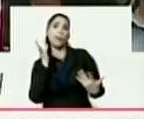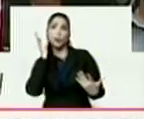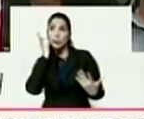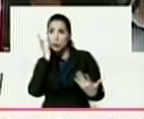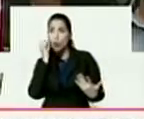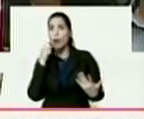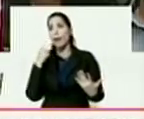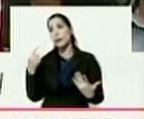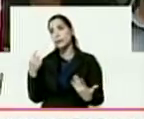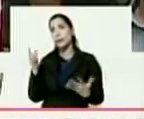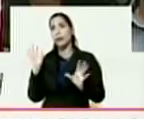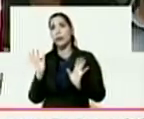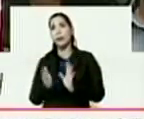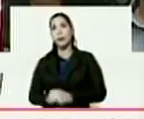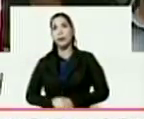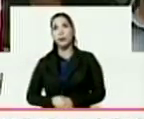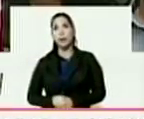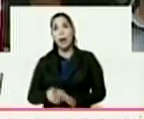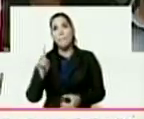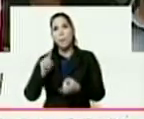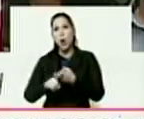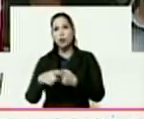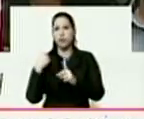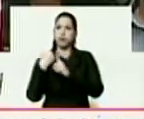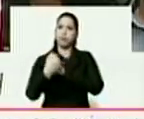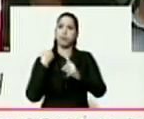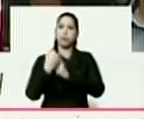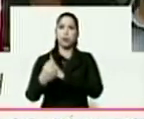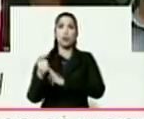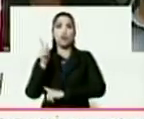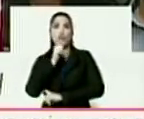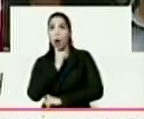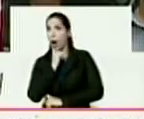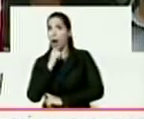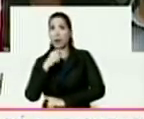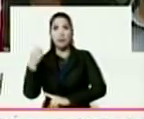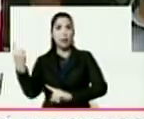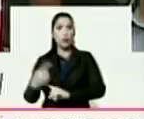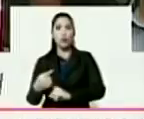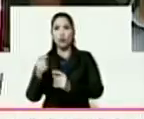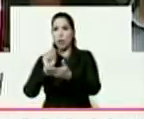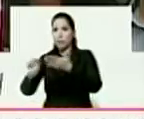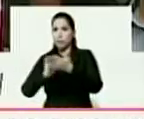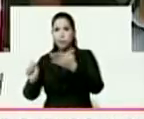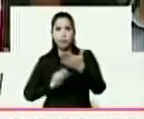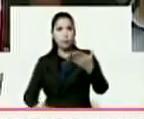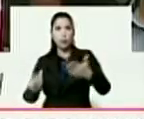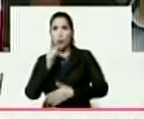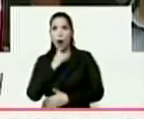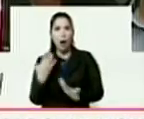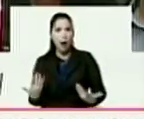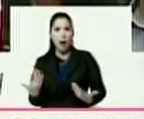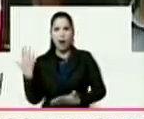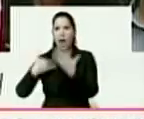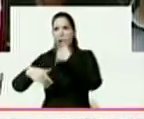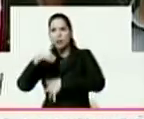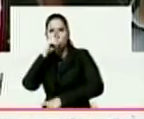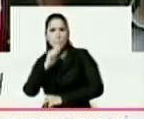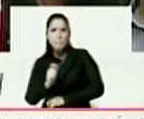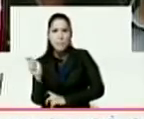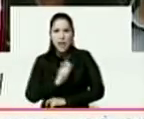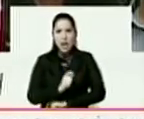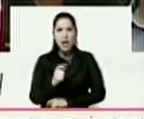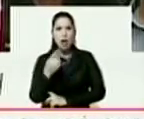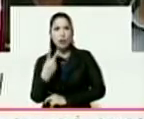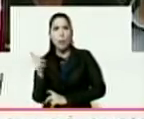decir ya que su esposo la está agrediendo y no le toma la declaración y desafortunadamente pasa un mes dos meses dos meses y al